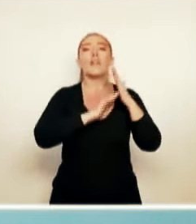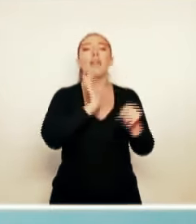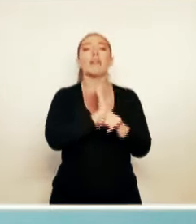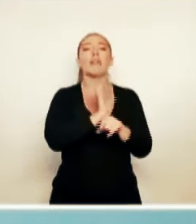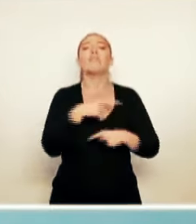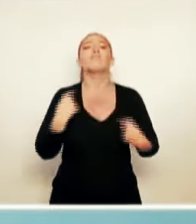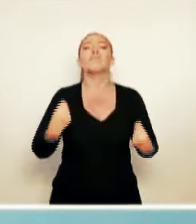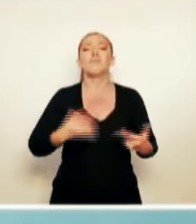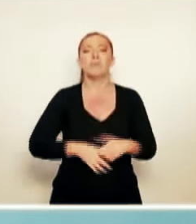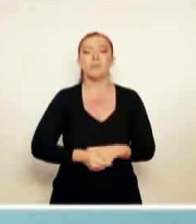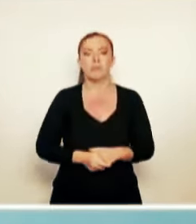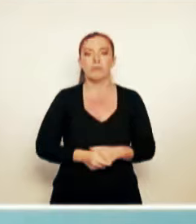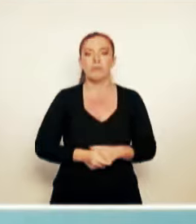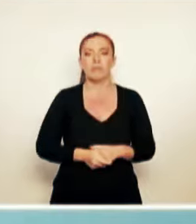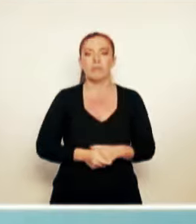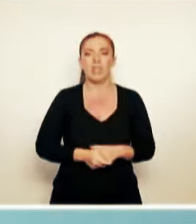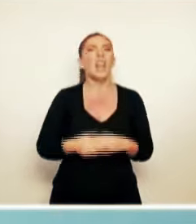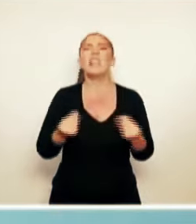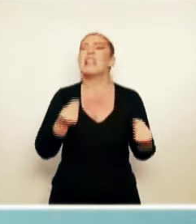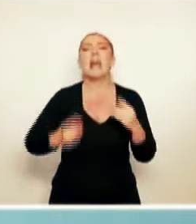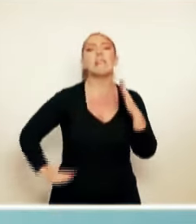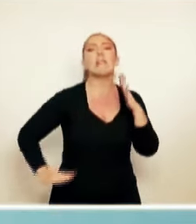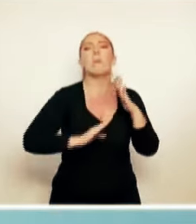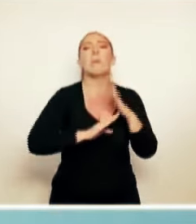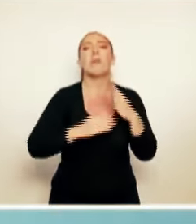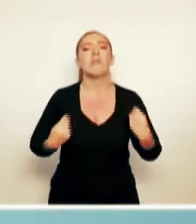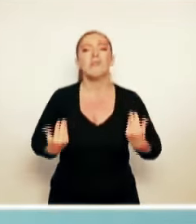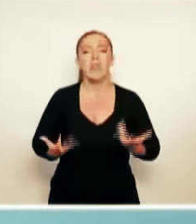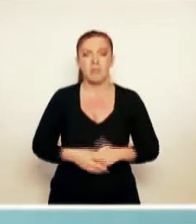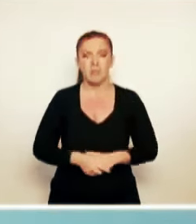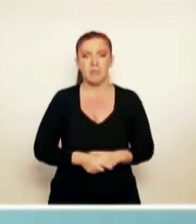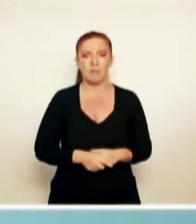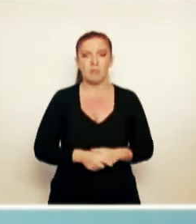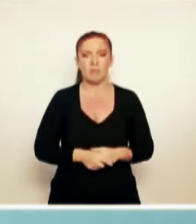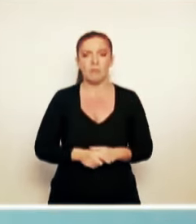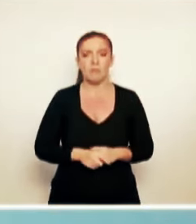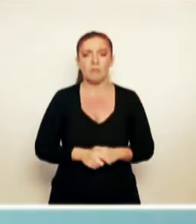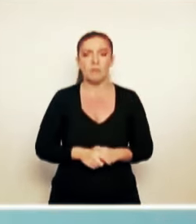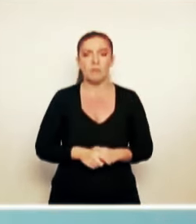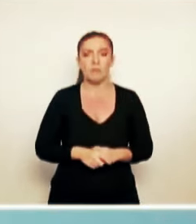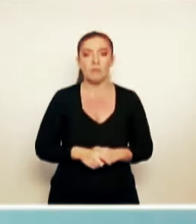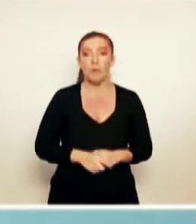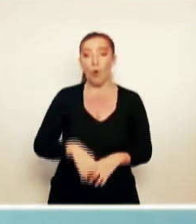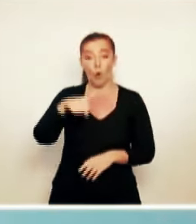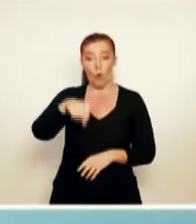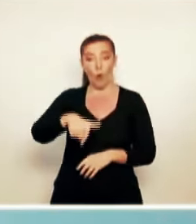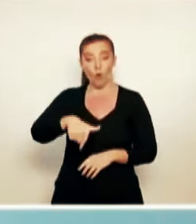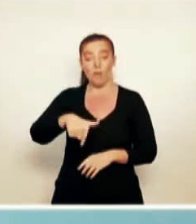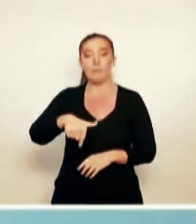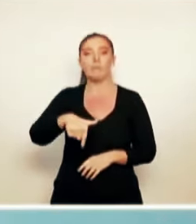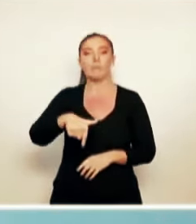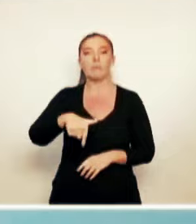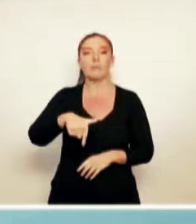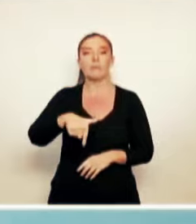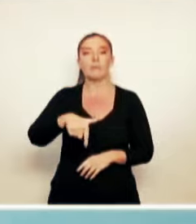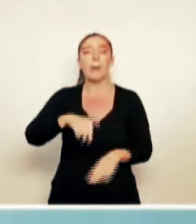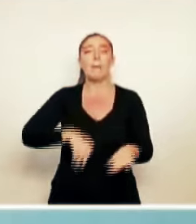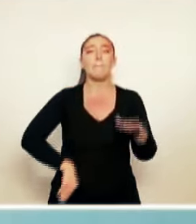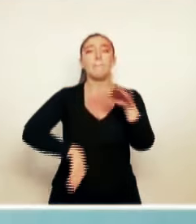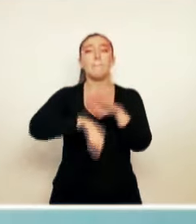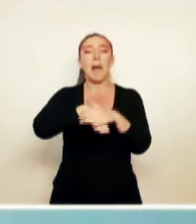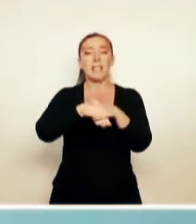despacho. ¿Qué es prioridad de despacho? Hoy el pico de consumo